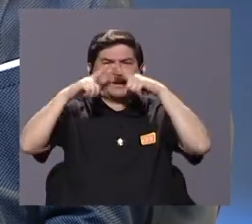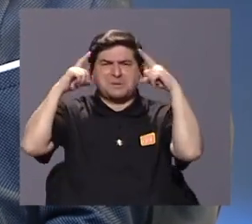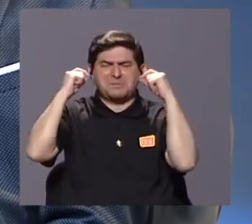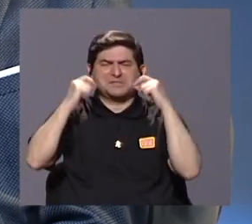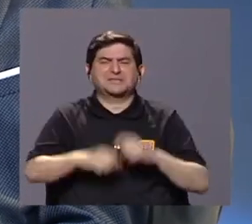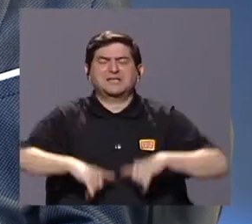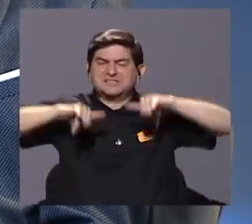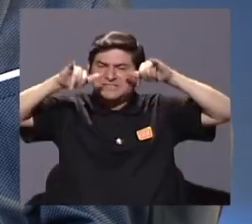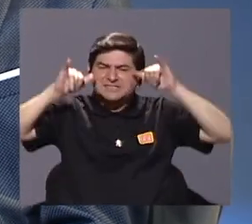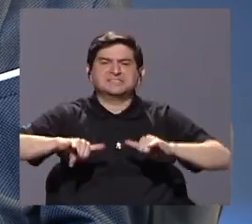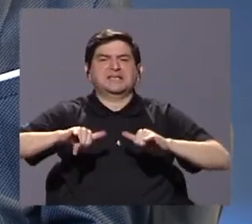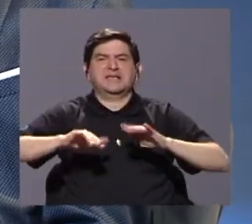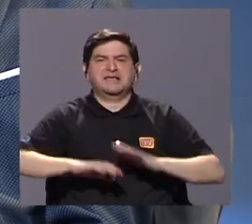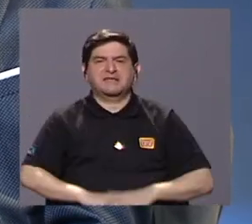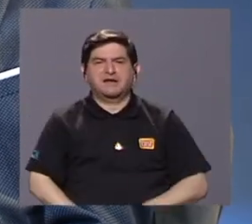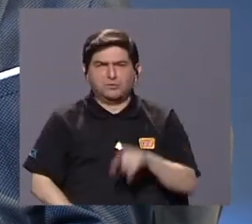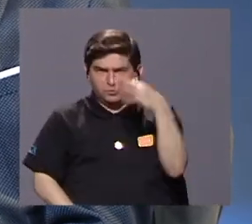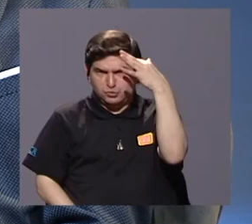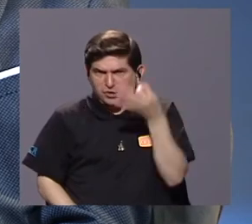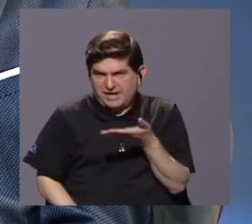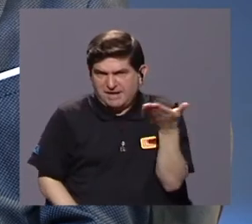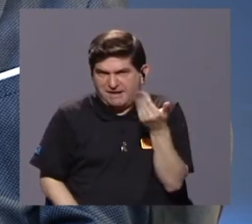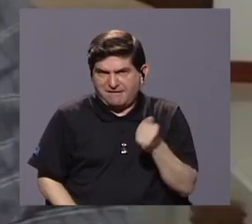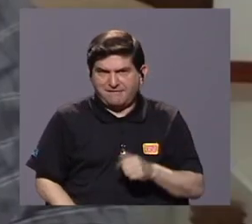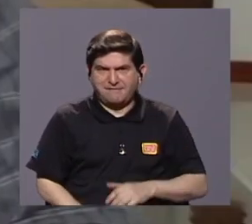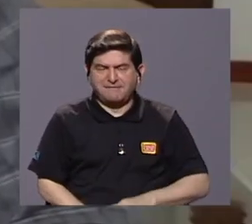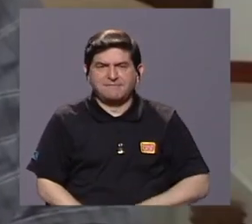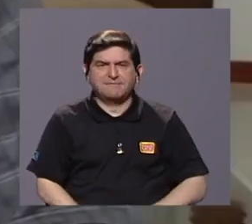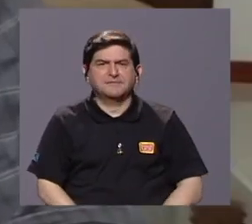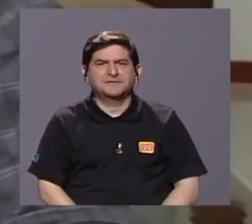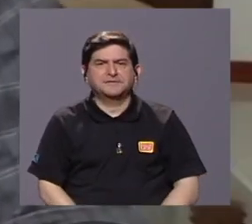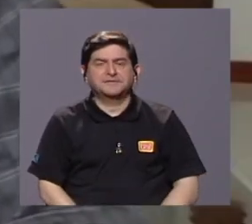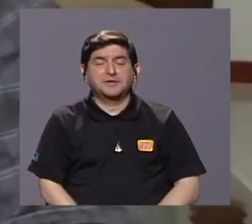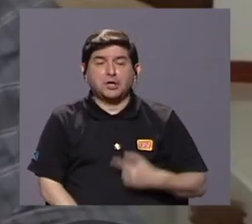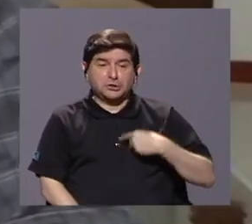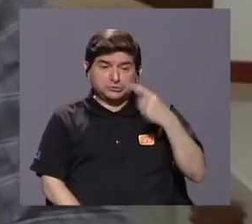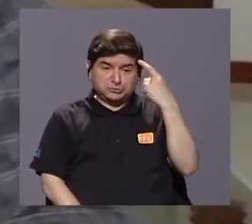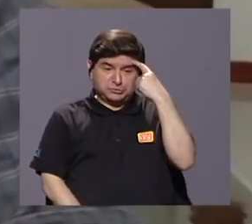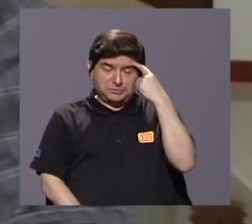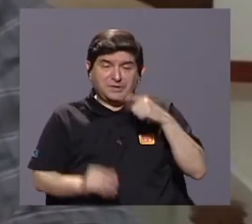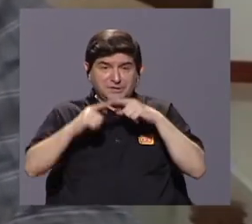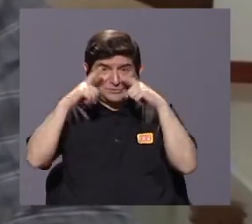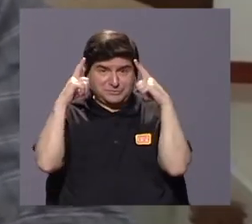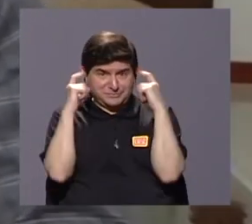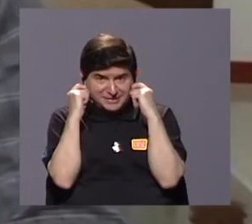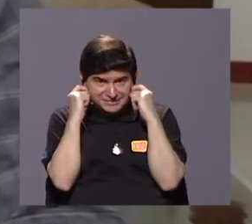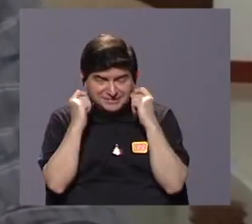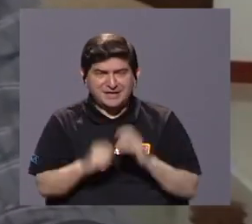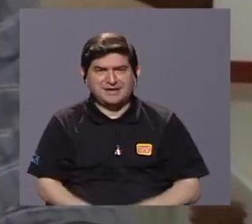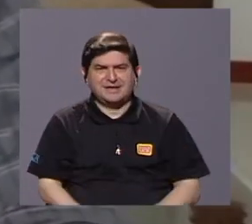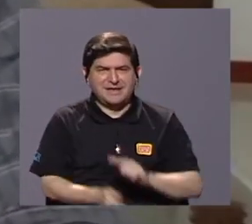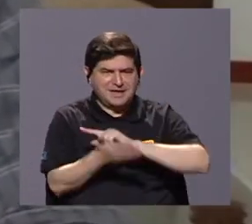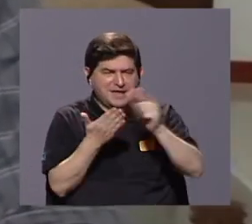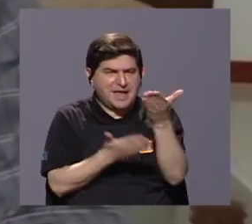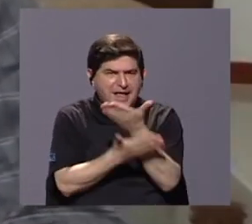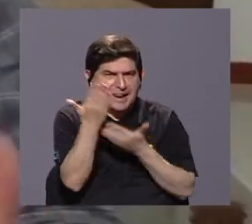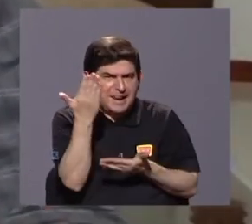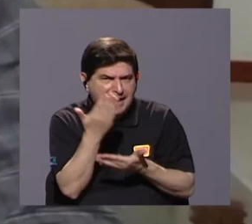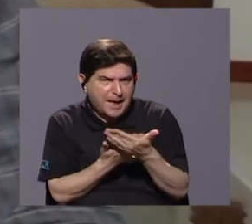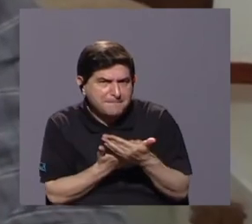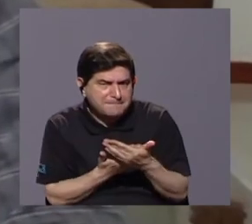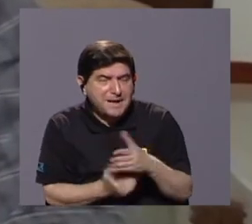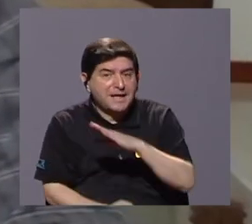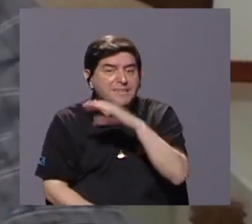llegó para quedarse. ¿Qué piensa usted, doctor? Yo pienso que la mascarilla, el lavado de manos